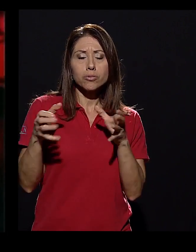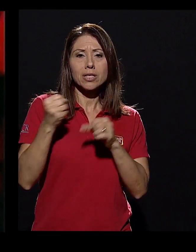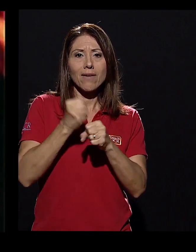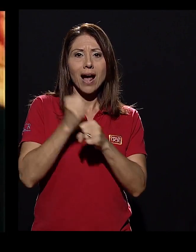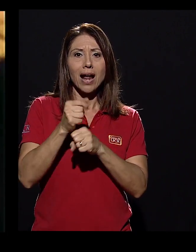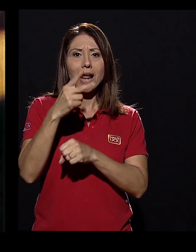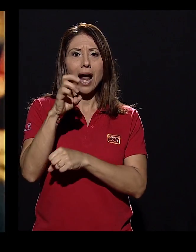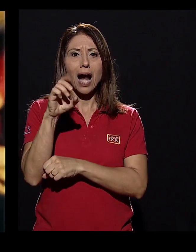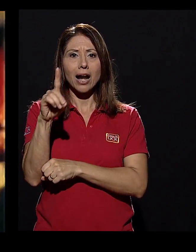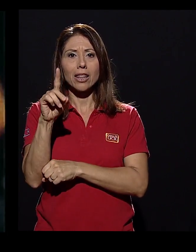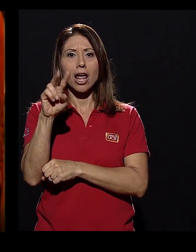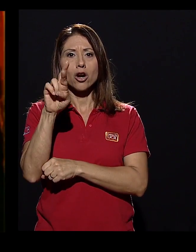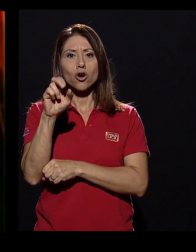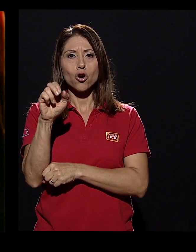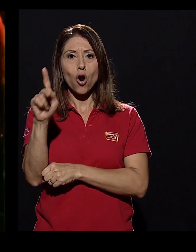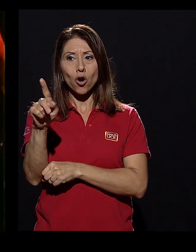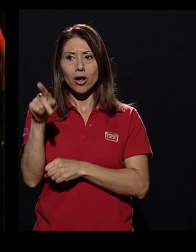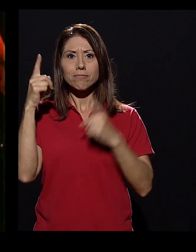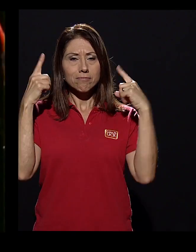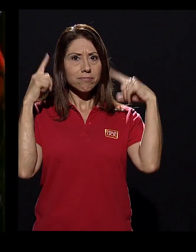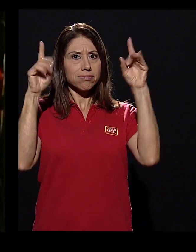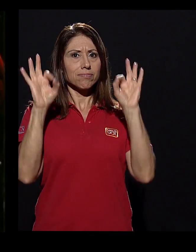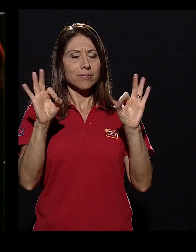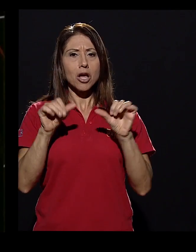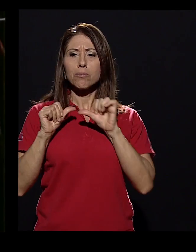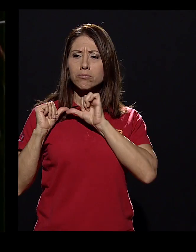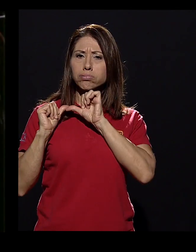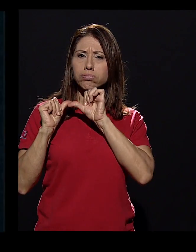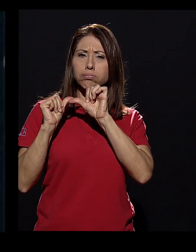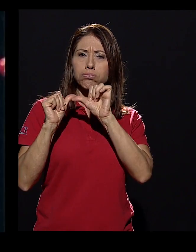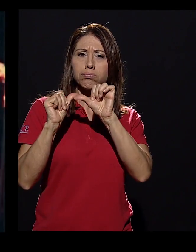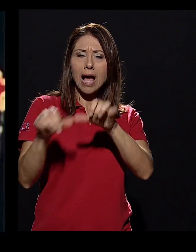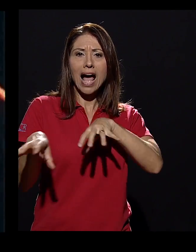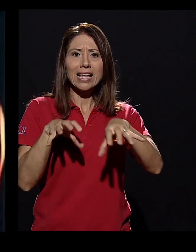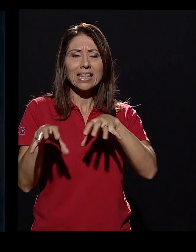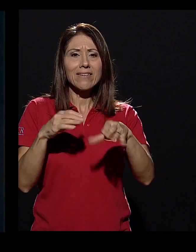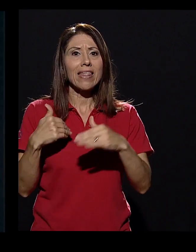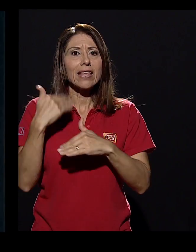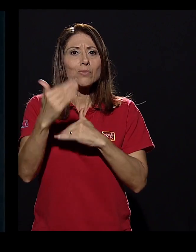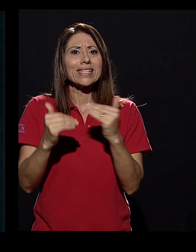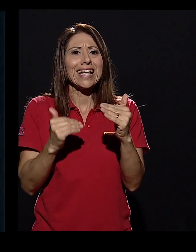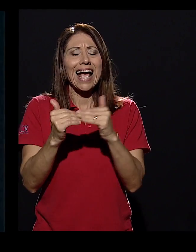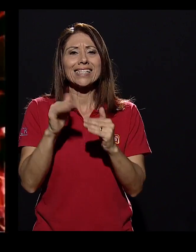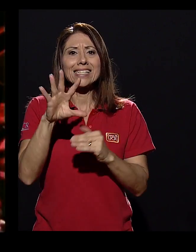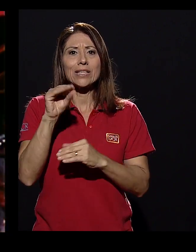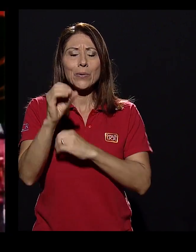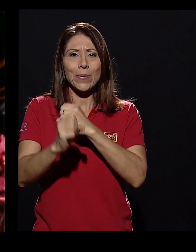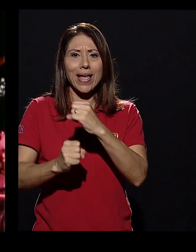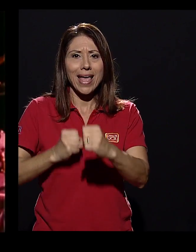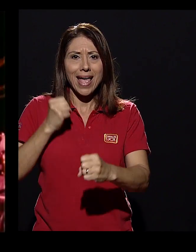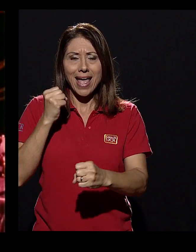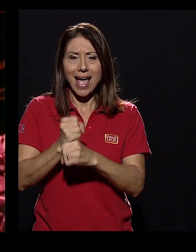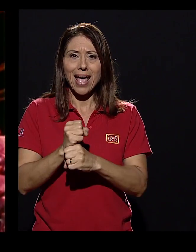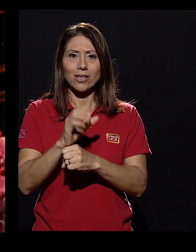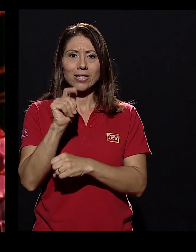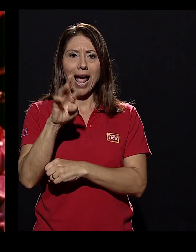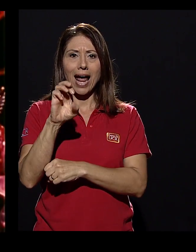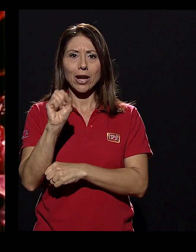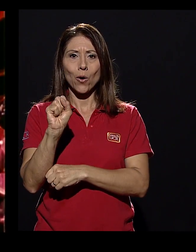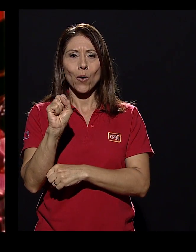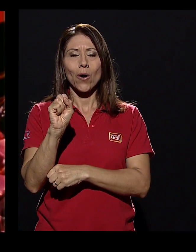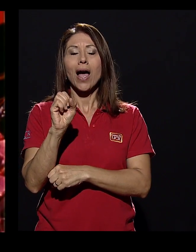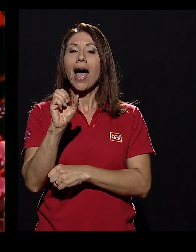rock con la que alcanzó el éxito y que se mantiene activa después de casi 5 décadas, Aerosmith.